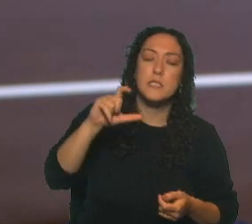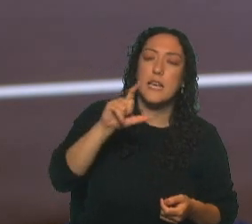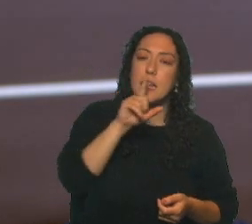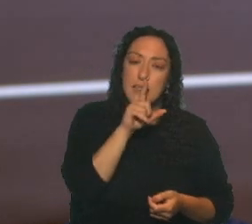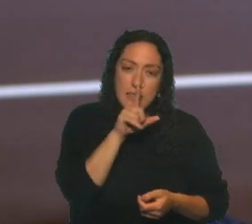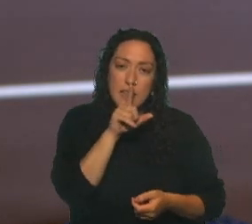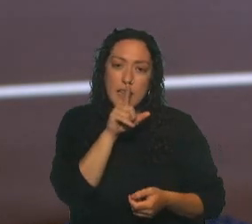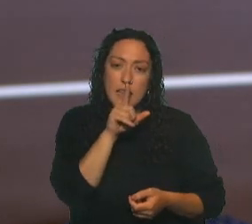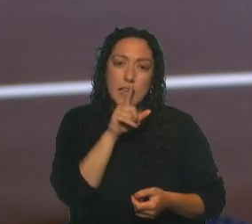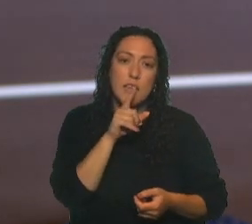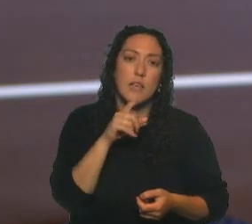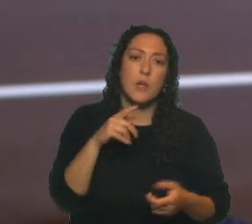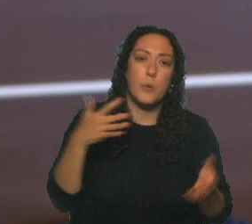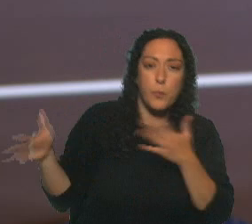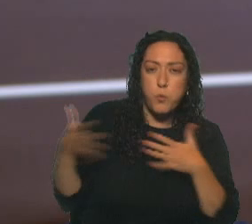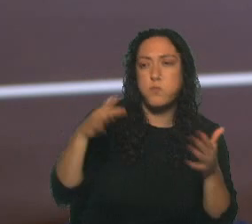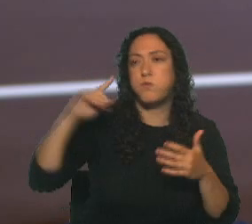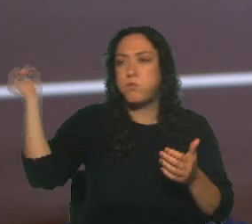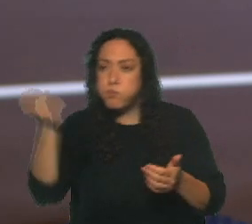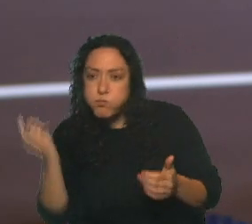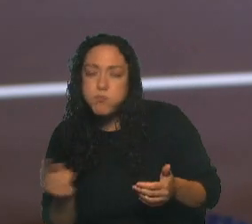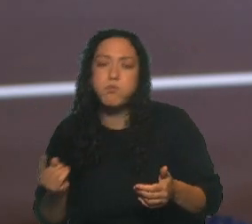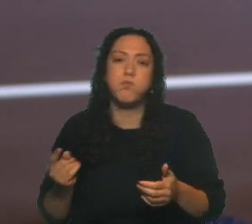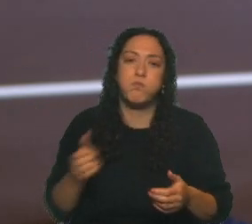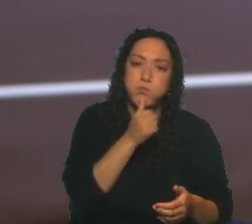tanto, ya desde el vendaval va a cubrir, por lo que